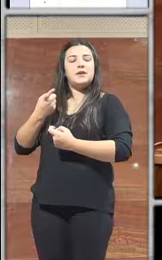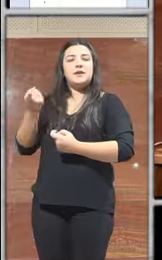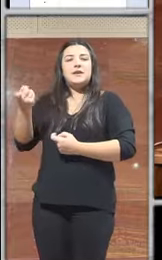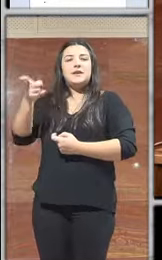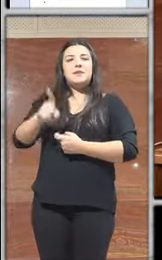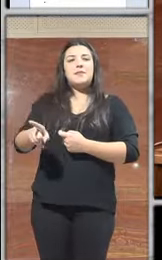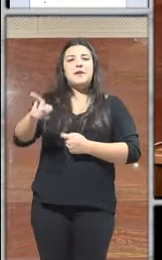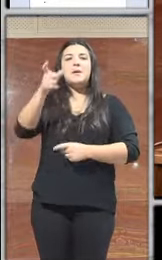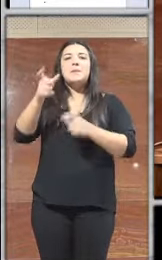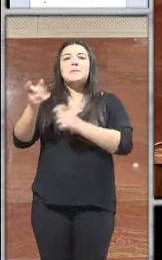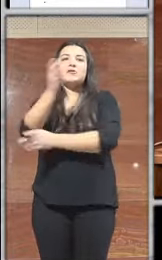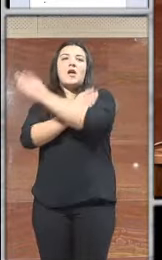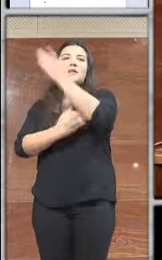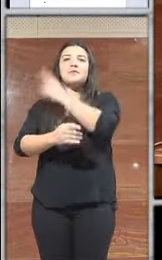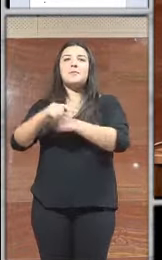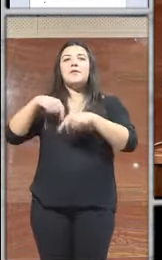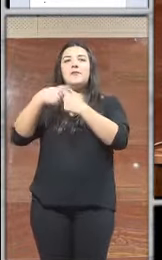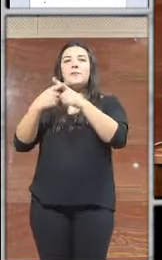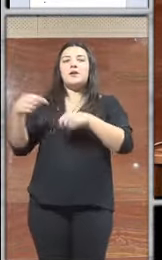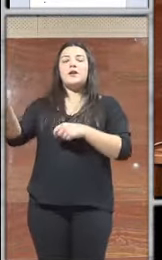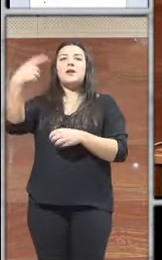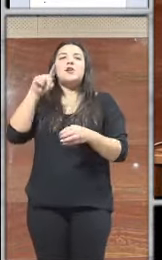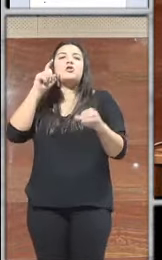personas con discapacidad y familias que es muy muy interesante